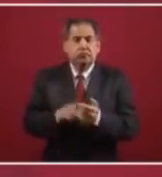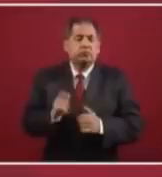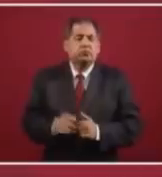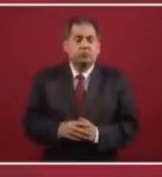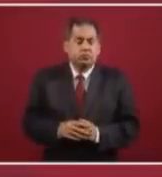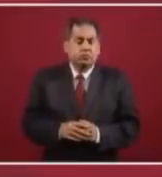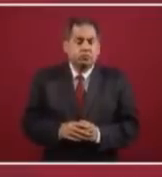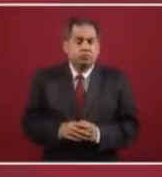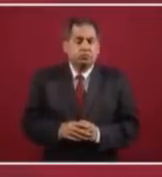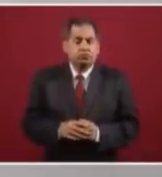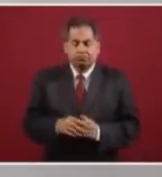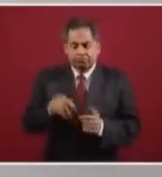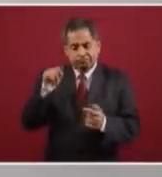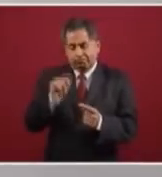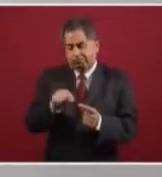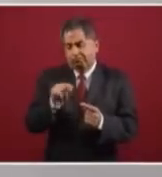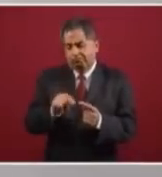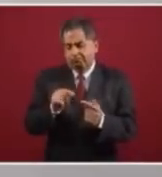se aplicó